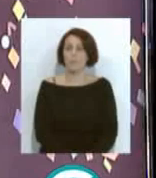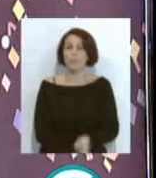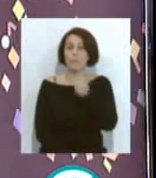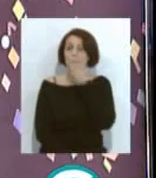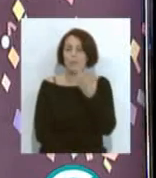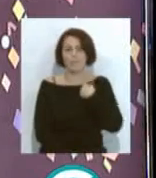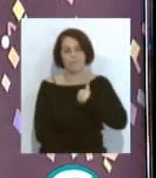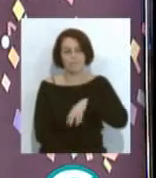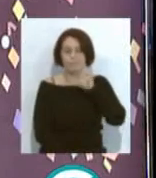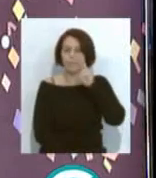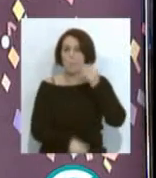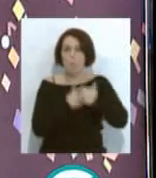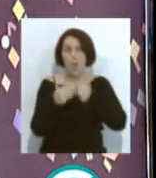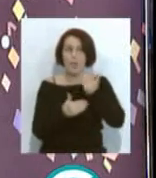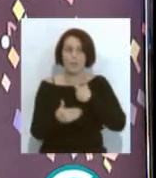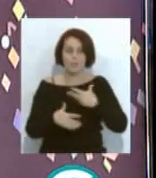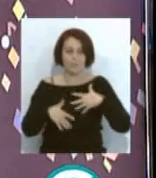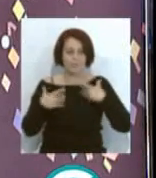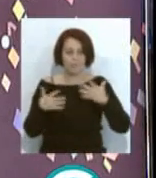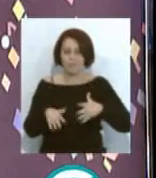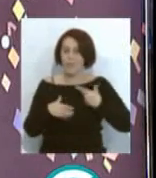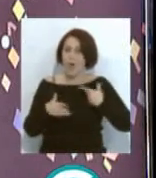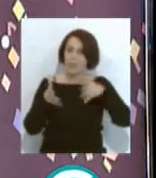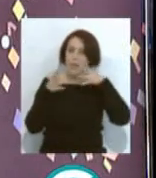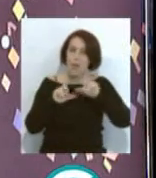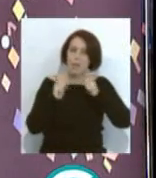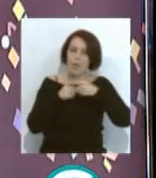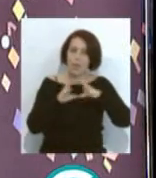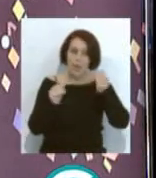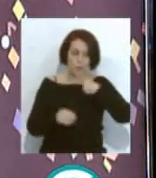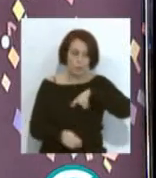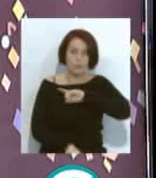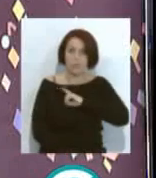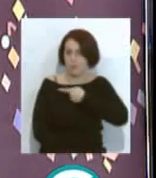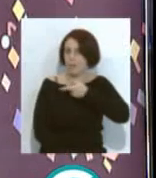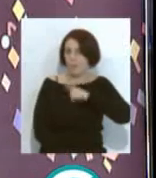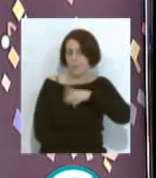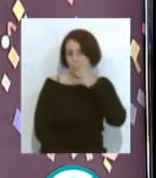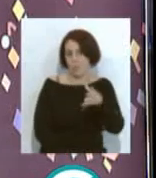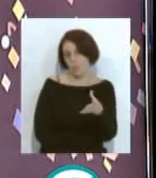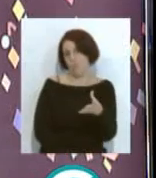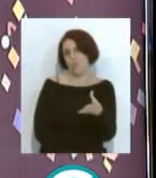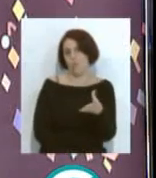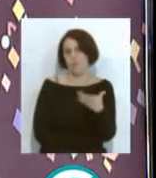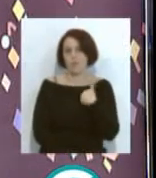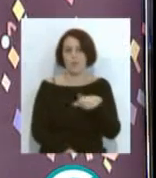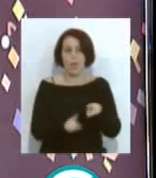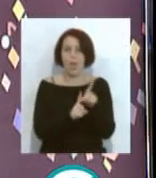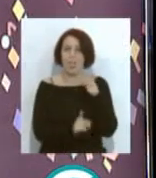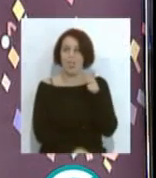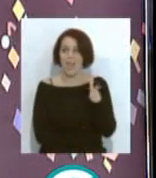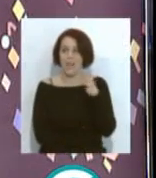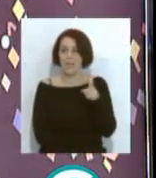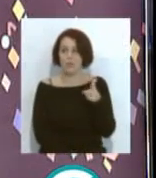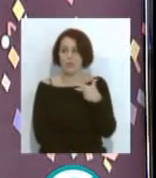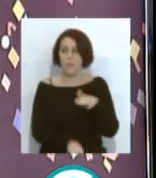Bueno, pues ya ven, proceso que entusiasma a la consejera de la Junta de Andalucía y desde luego a nosotros también, porque es un derecho